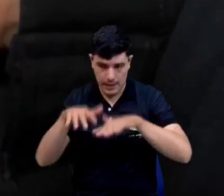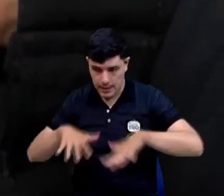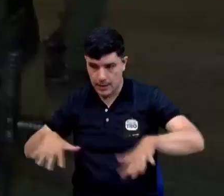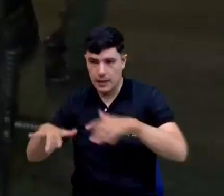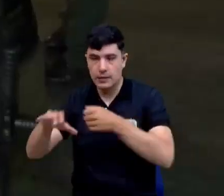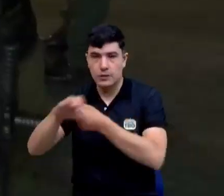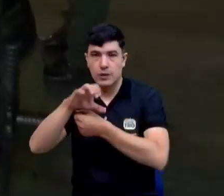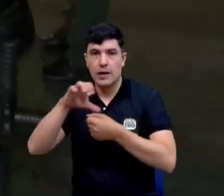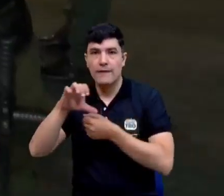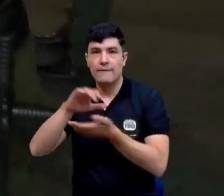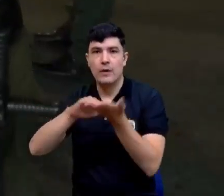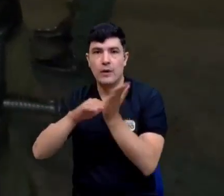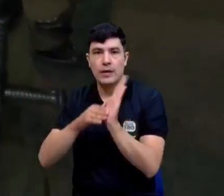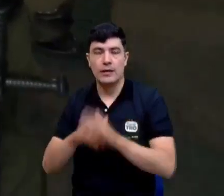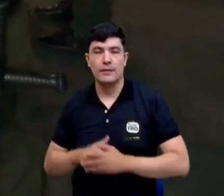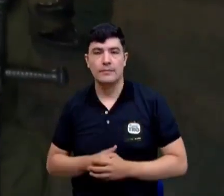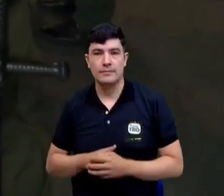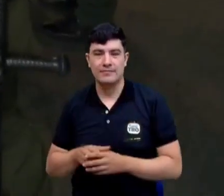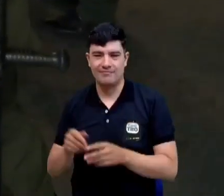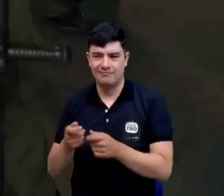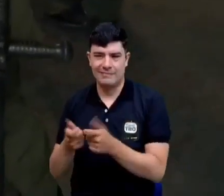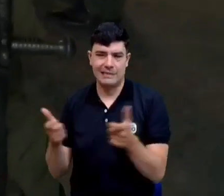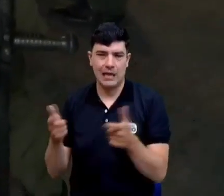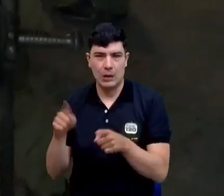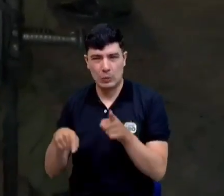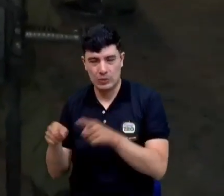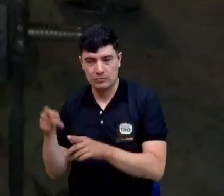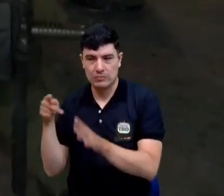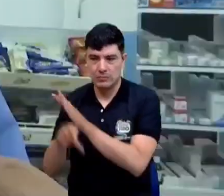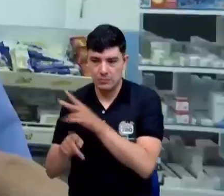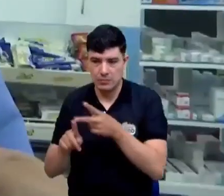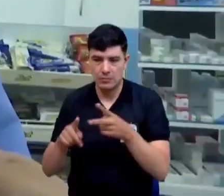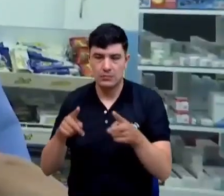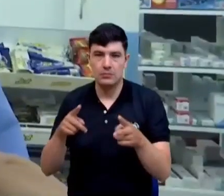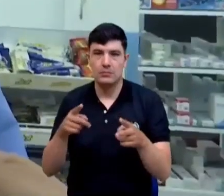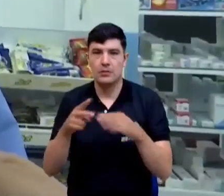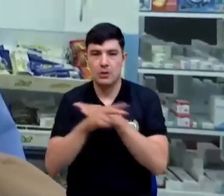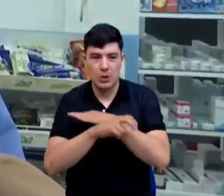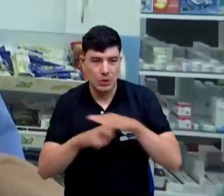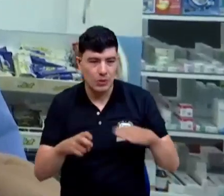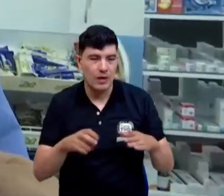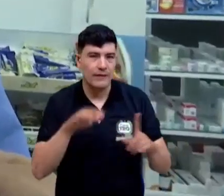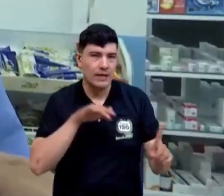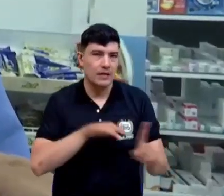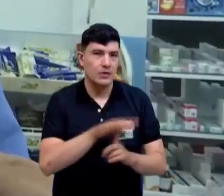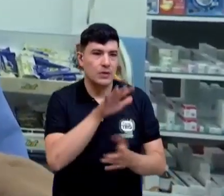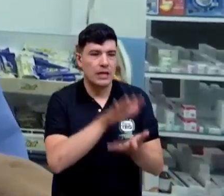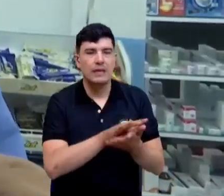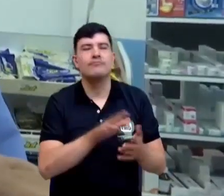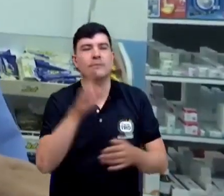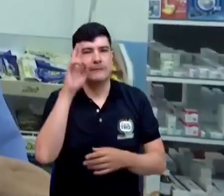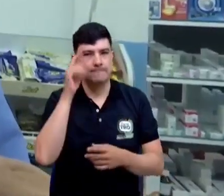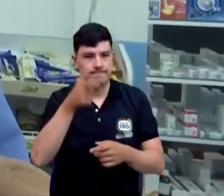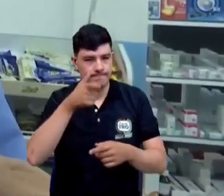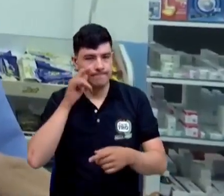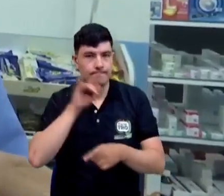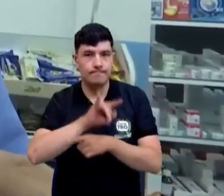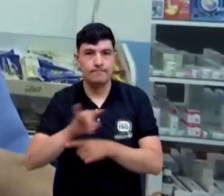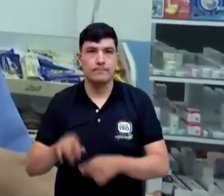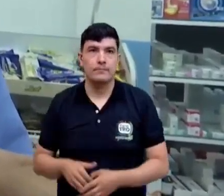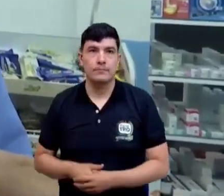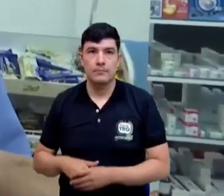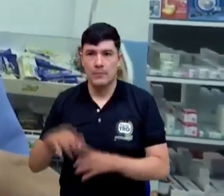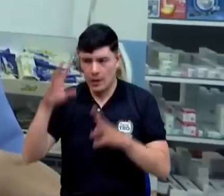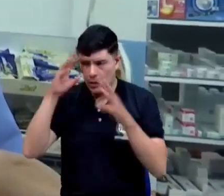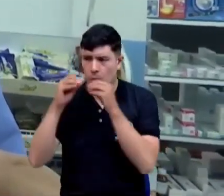Blanca, que ha estado marcado por hurtos, asesinatos y alteraciones a la tranquilidad. No, excelente, excelente, excelente, porque hace mucha falta la